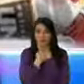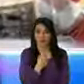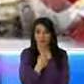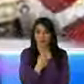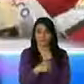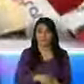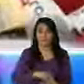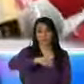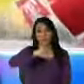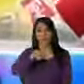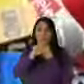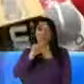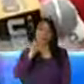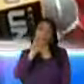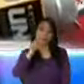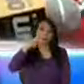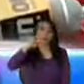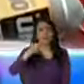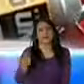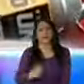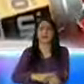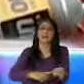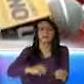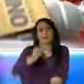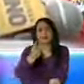Juanpi, hermano, ¿qué te pasa?